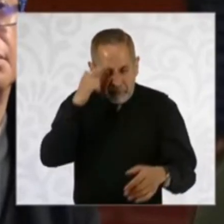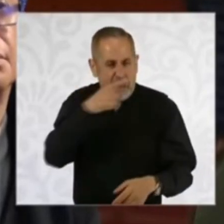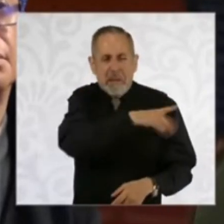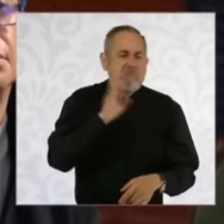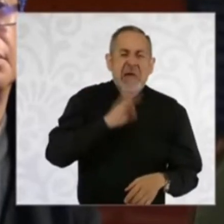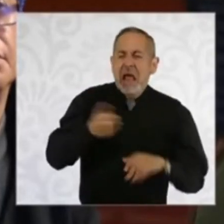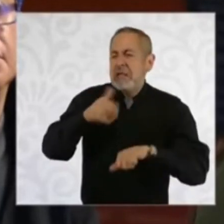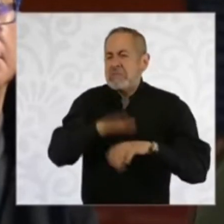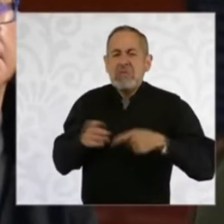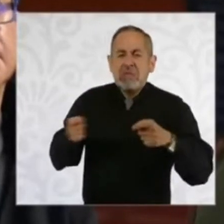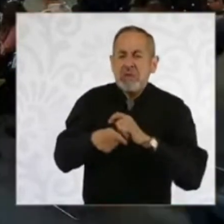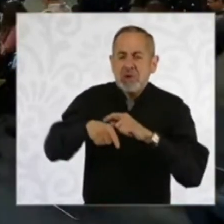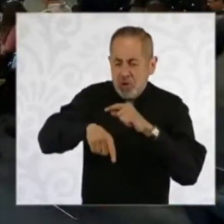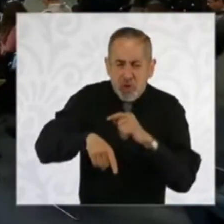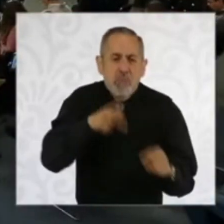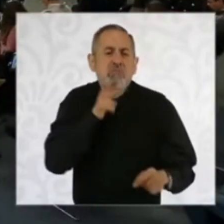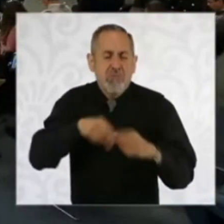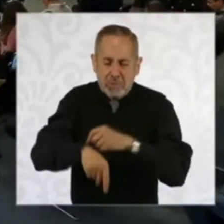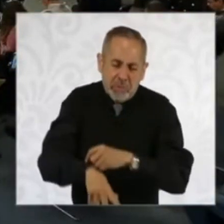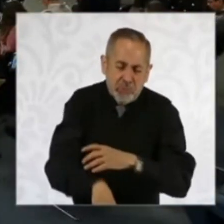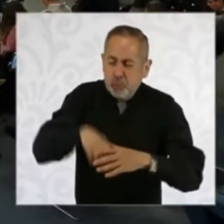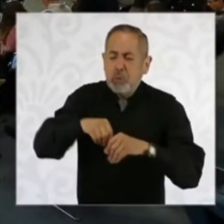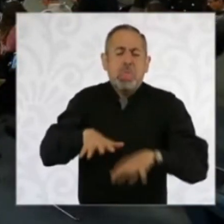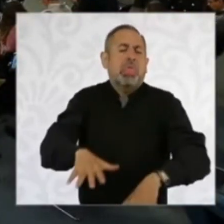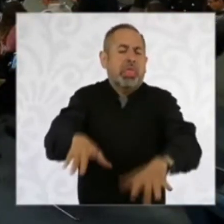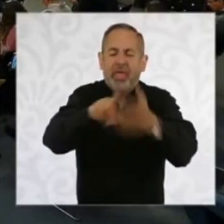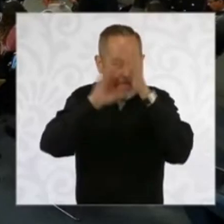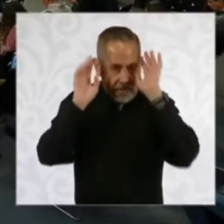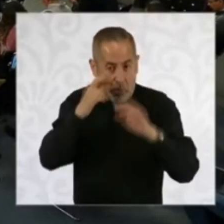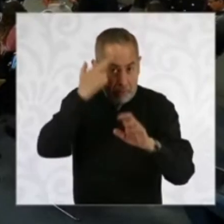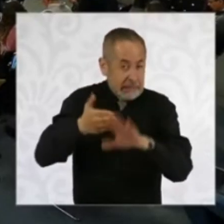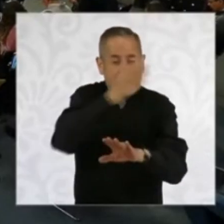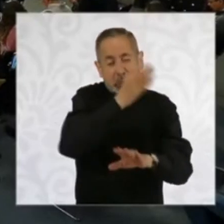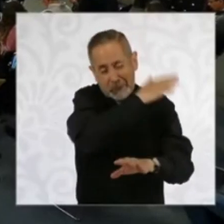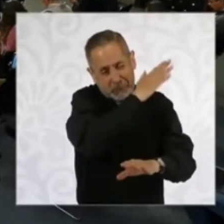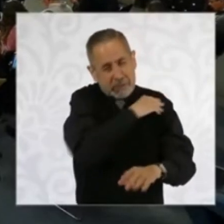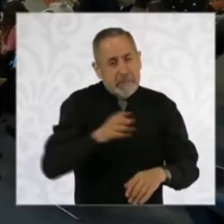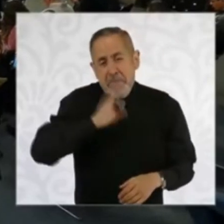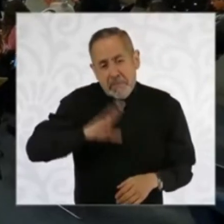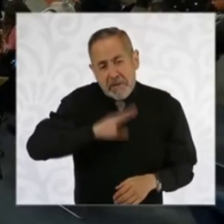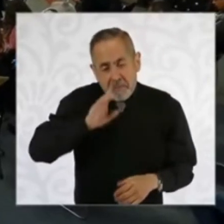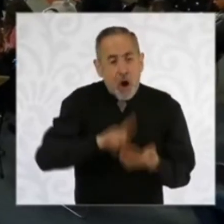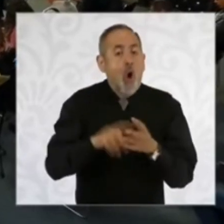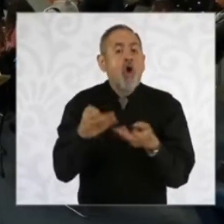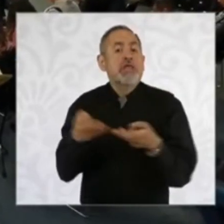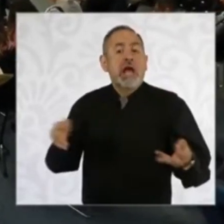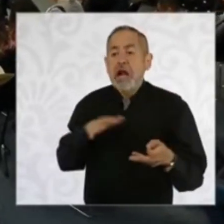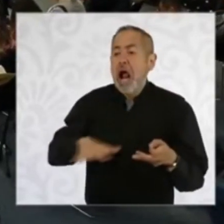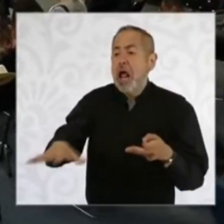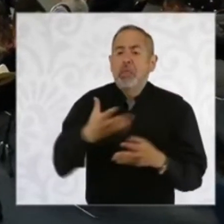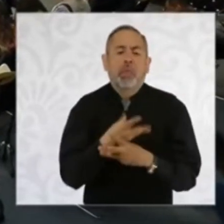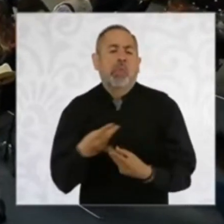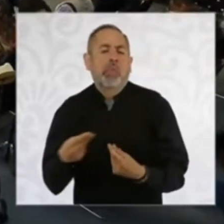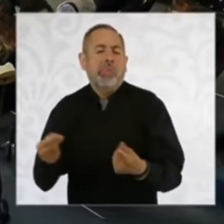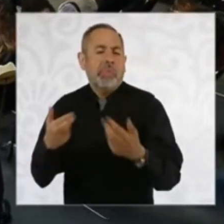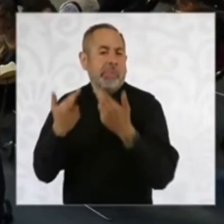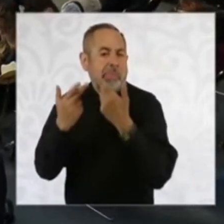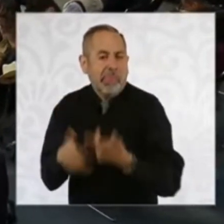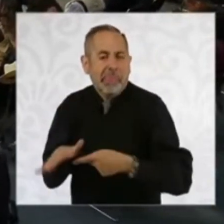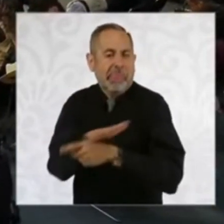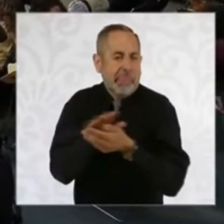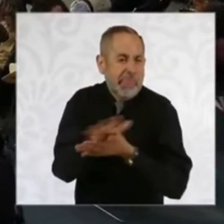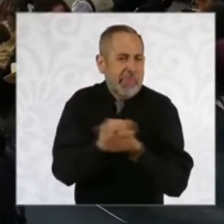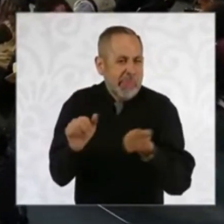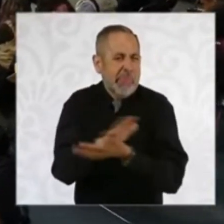manejo de los yacimientos o derrames que afectaban las aguas y los cultivos de los habitantes y que eran su sustento, eran dañados constantemente por